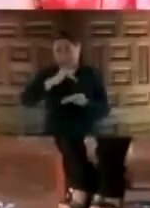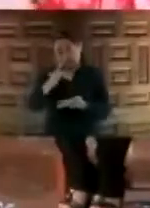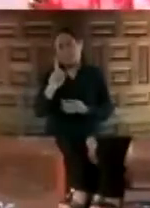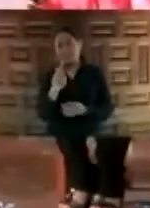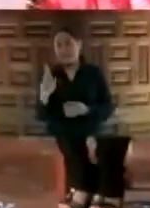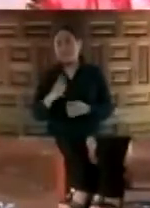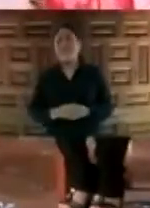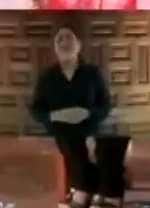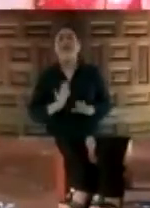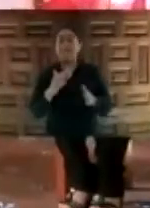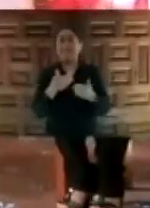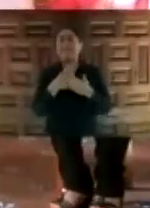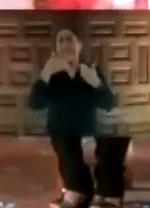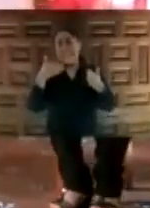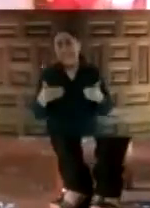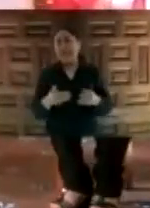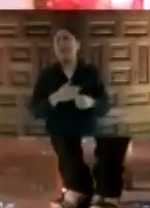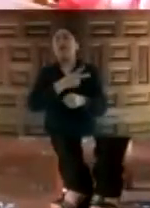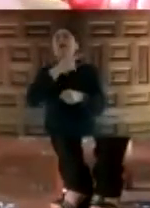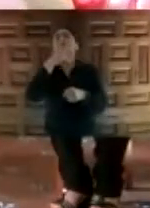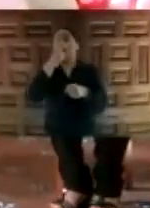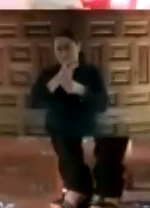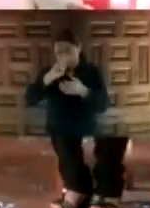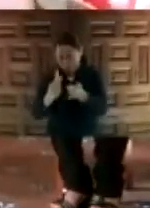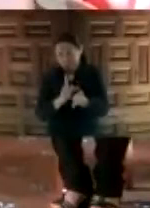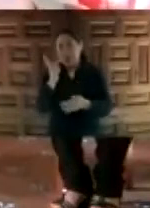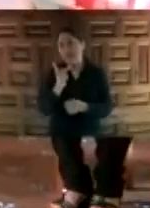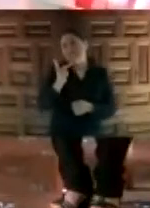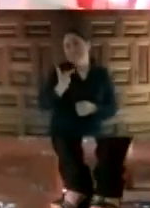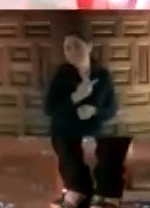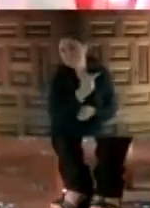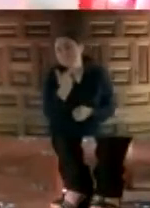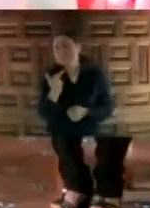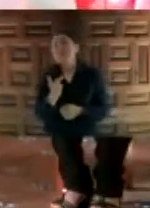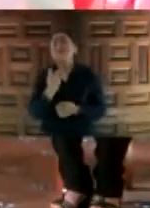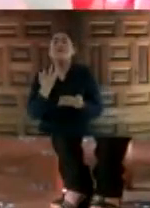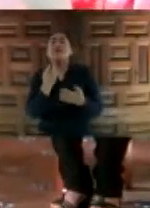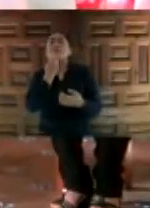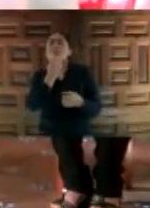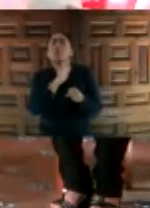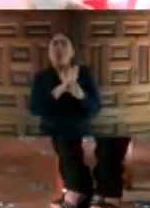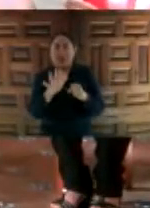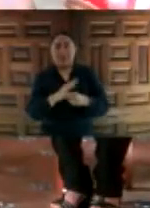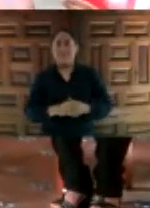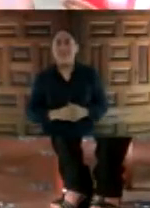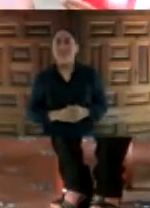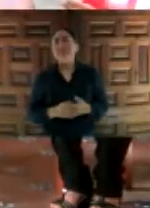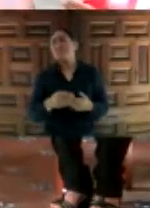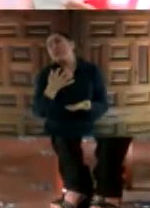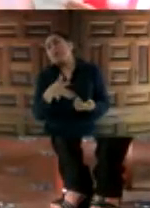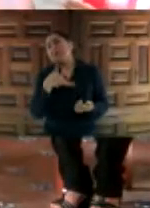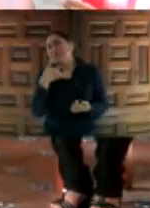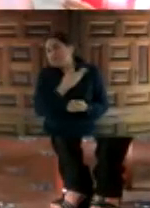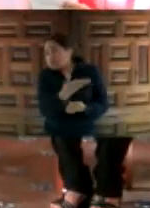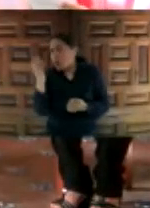Bien, pasamos entonces ahora con la segunda ronda, que nos responde a la siguiente pregunta. ¿Qué opinión